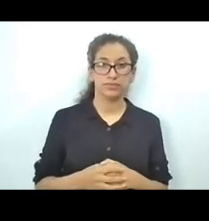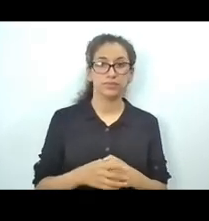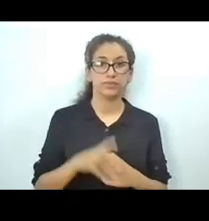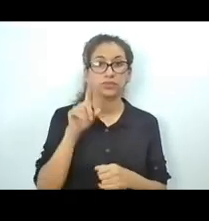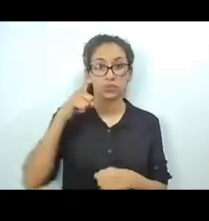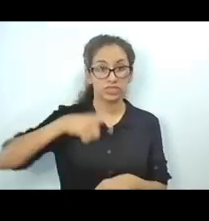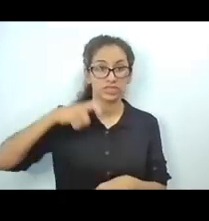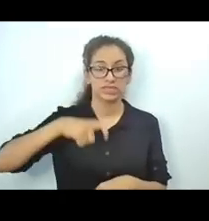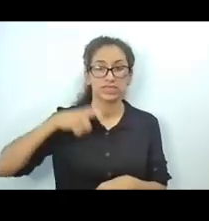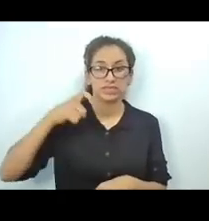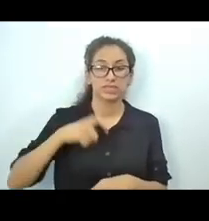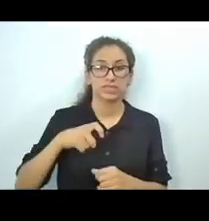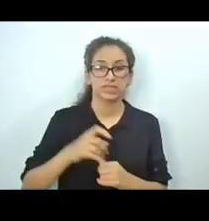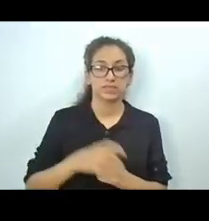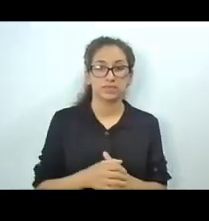requerir